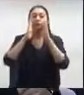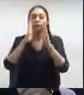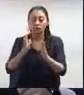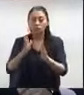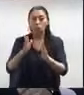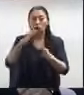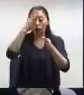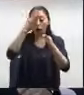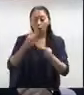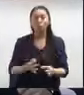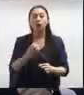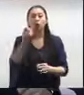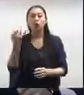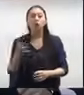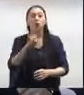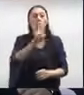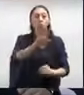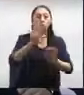Acuerdo ministerial número